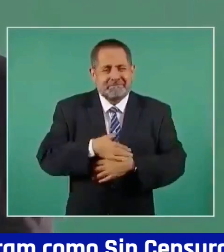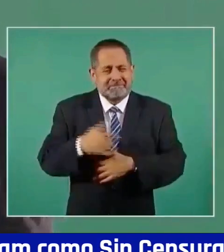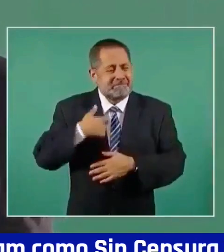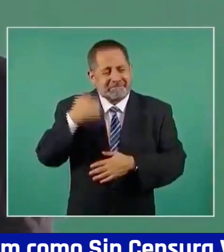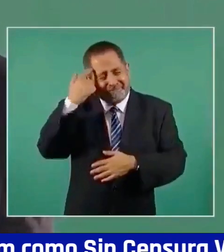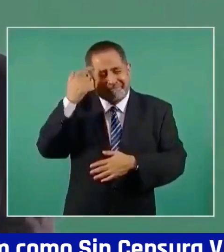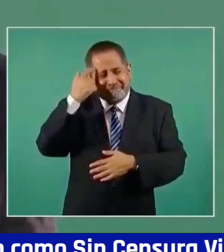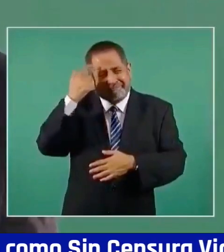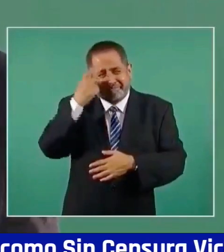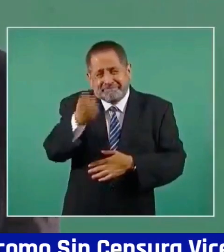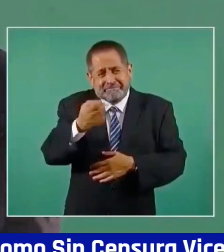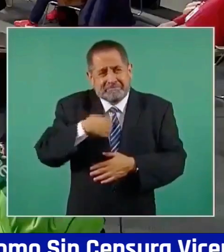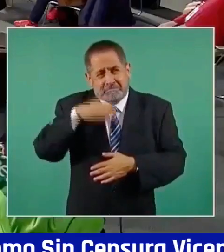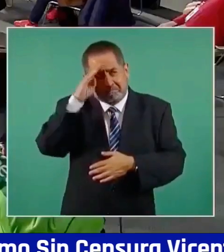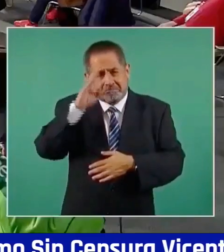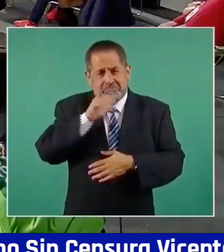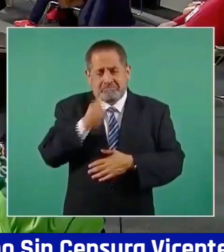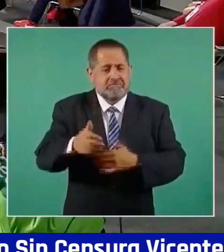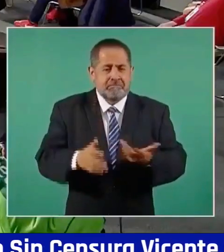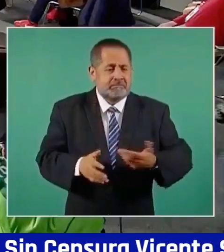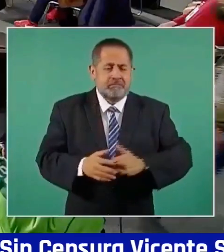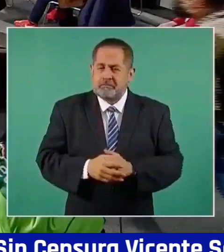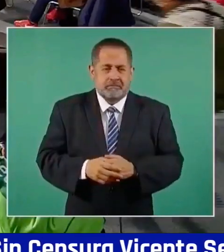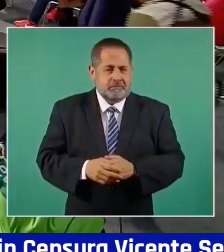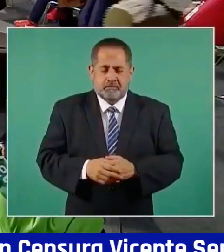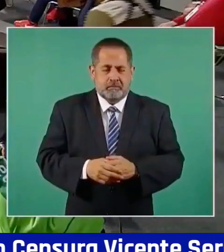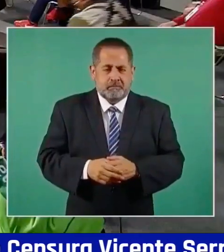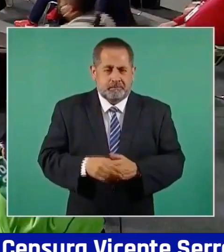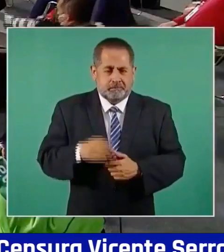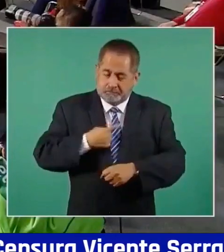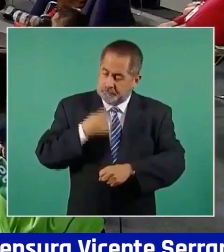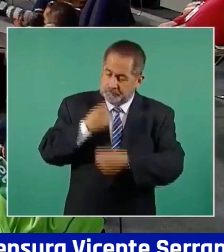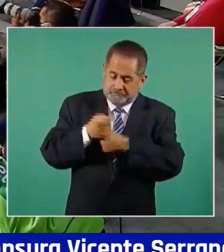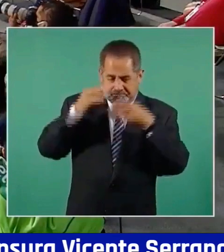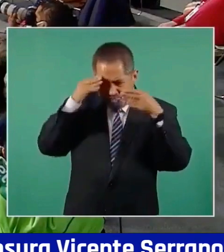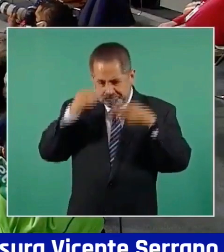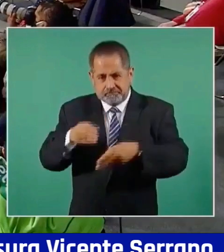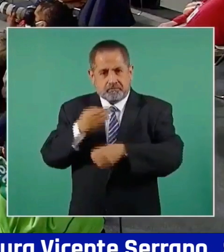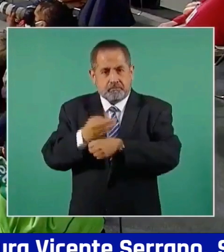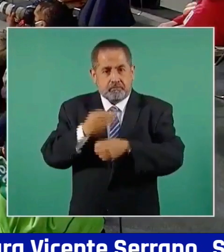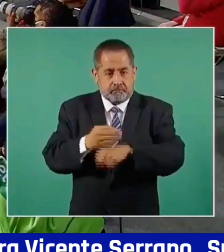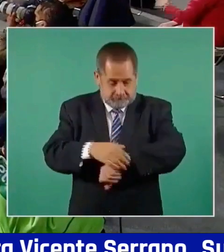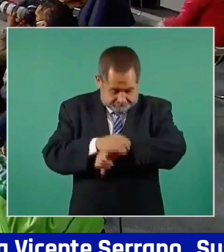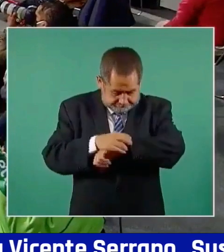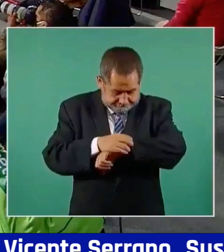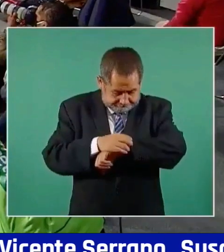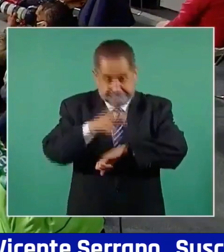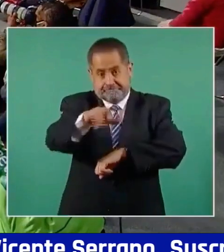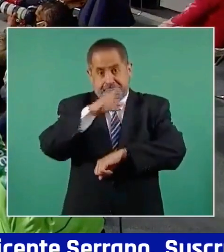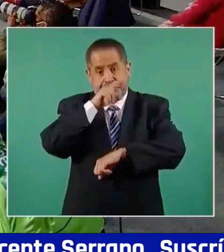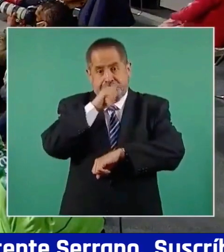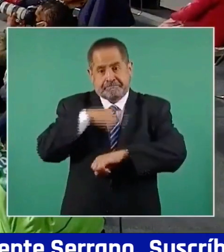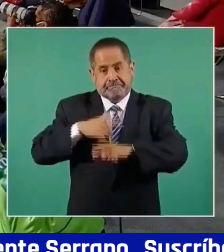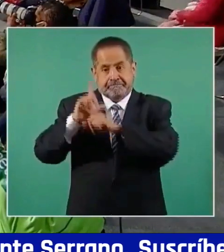México. Estoy preocupado primero ahorita porque me tengo que ir,